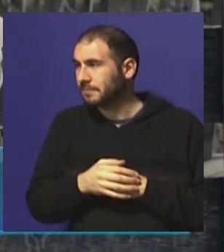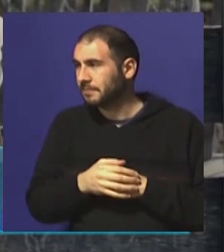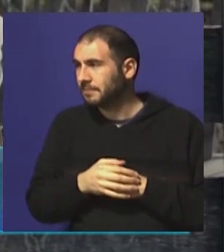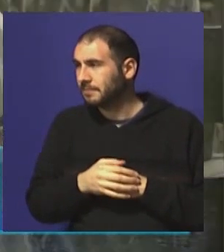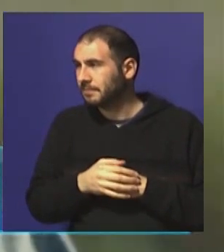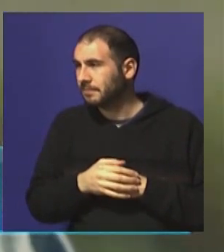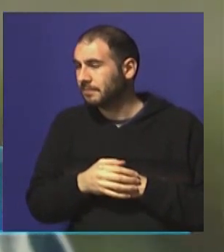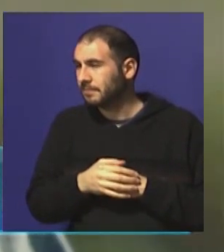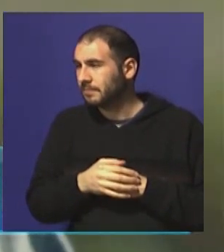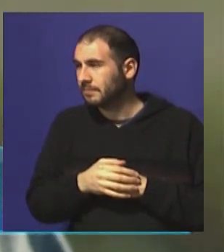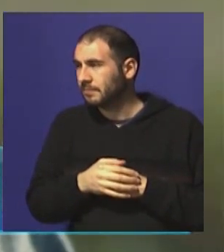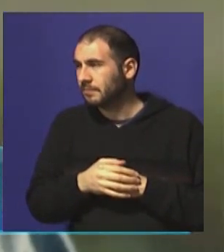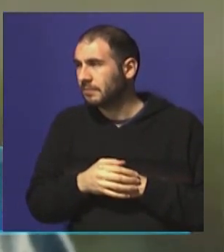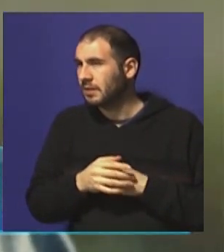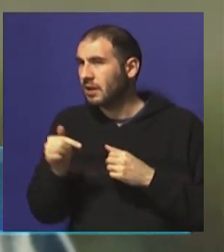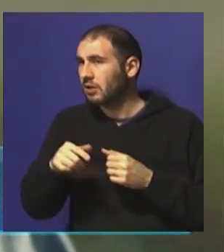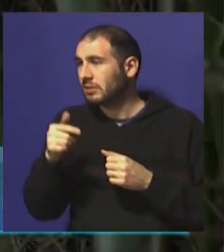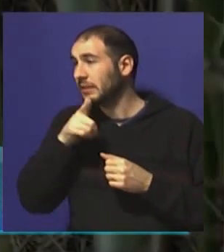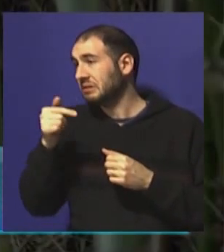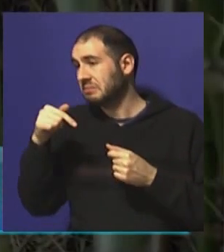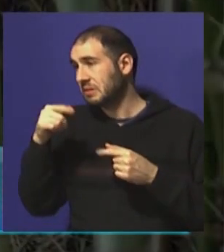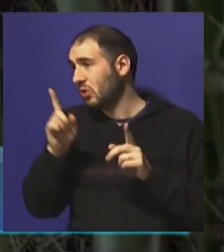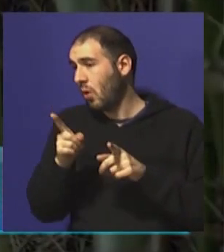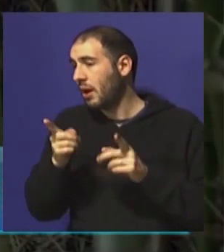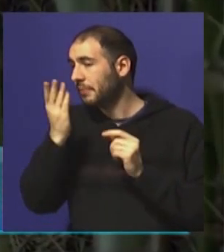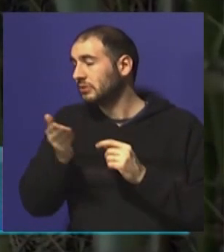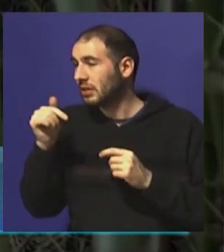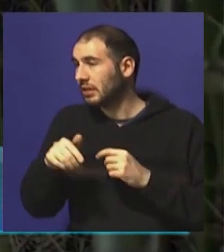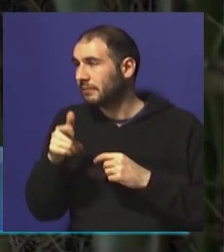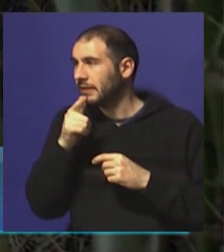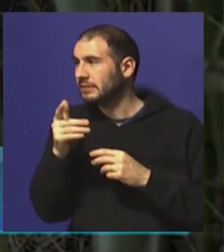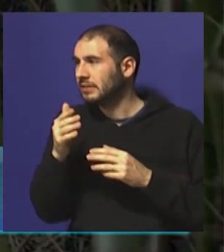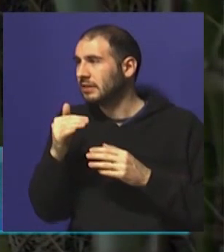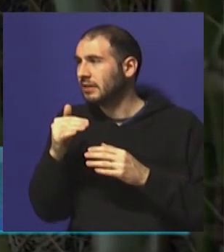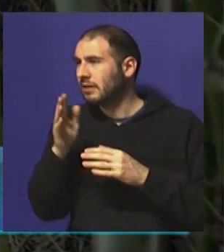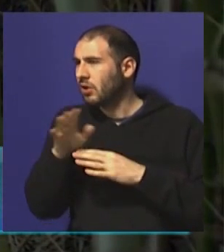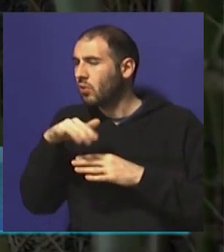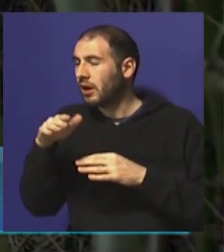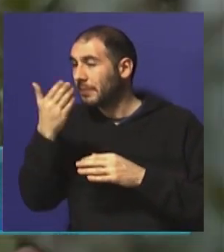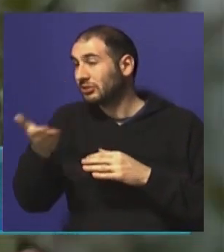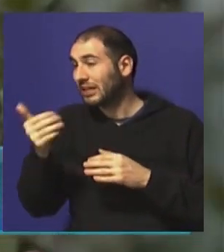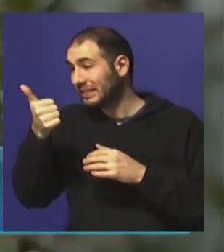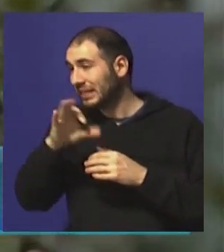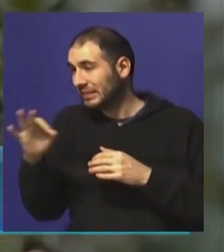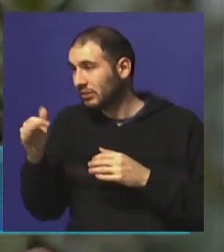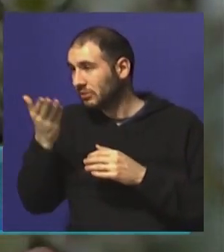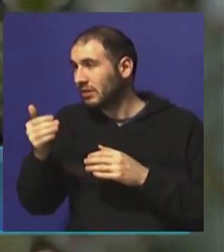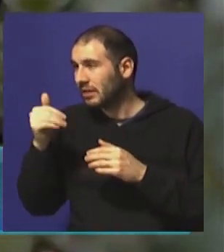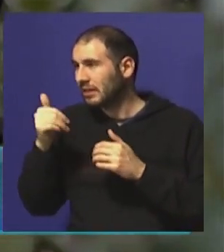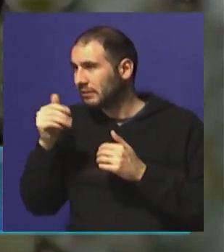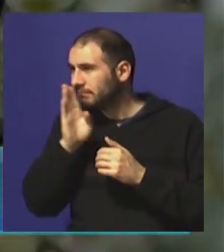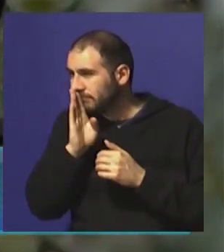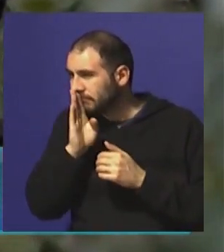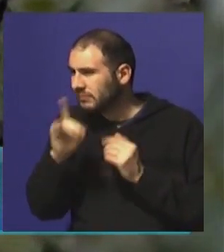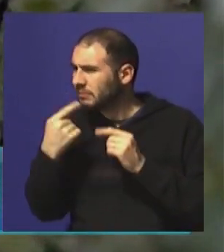en la Berlinale pasó un poco lo mismo, ¿no? La gente se quedaba un poco, imagínate una sala de 600 personas, la gente se quedaba un poco en silencio,